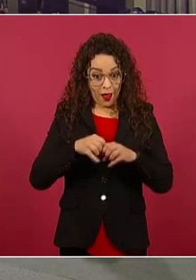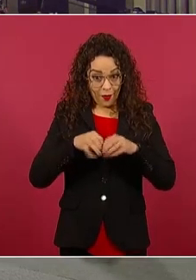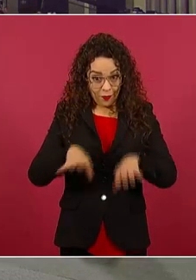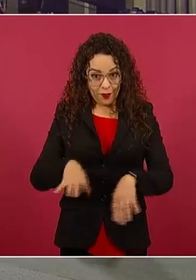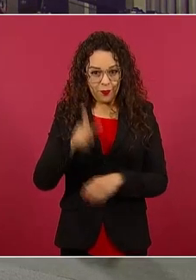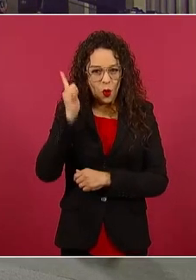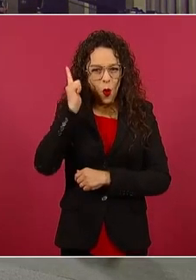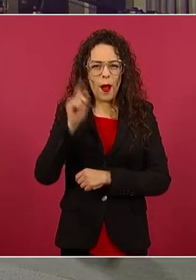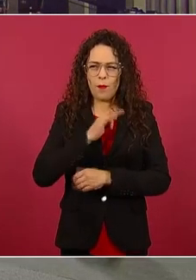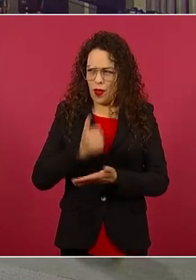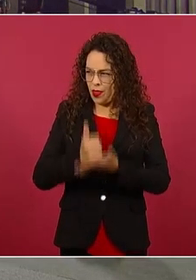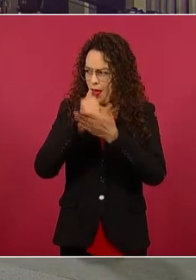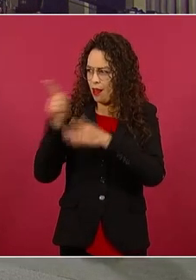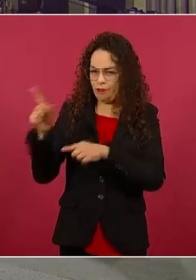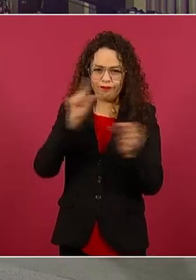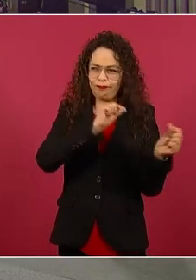pones.